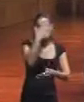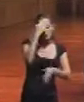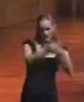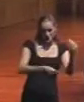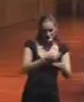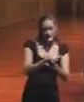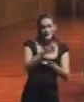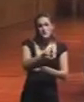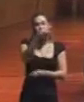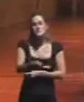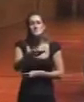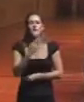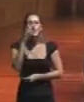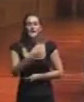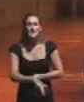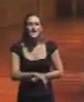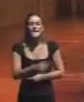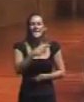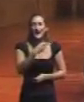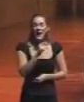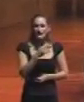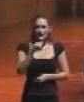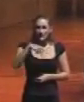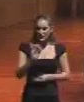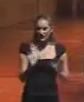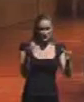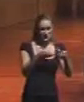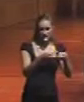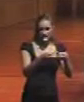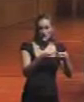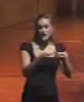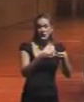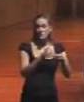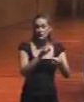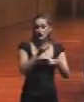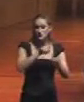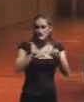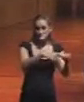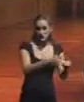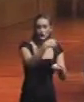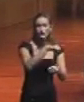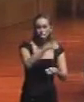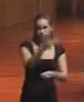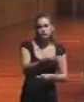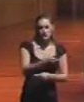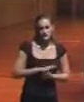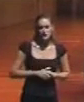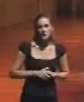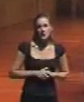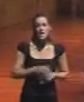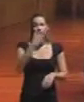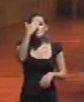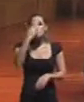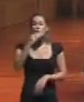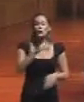en particular a los miembros del Gabinete de Comunicación que han trabajado arduamente para hacerla posible. Una memoria, la del